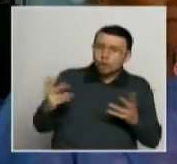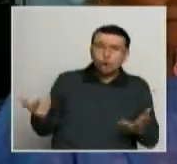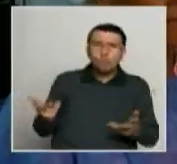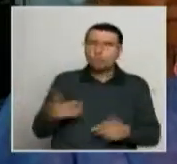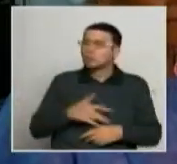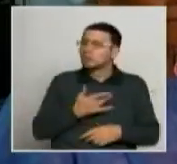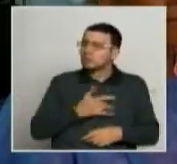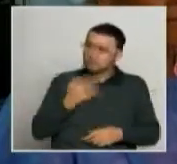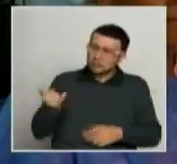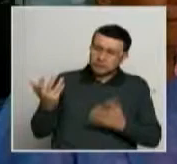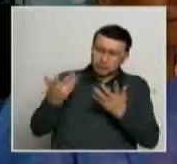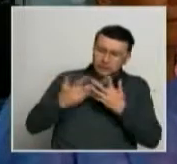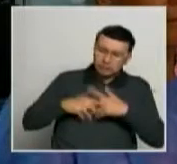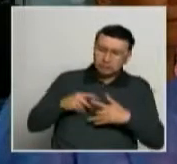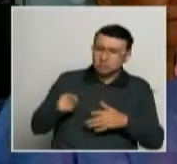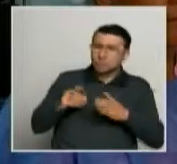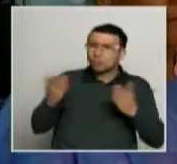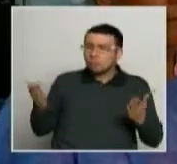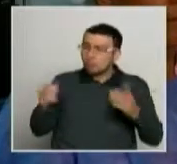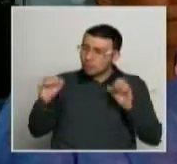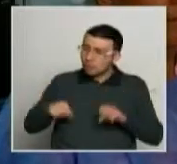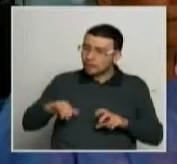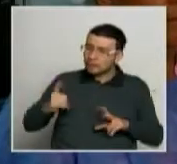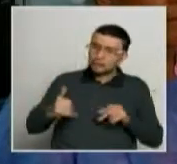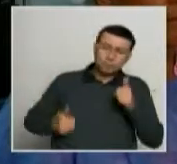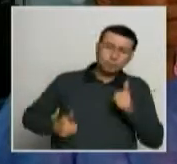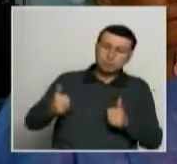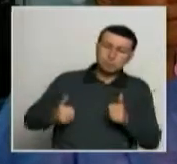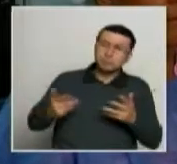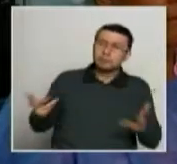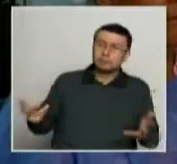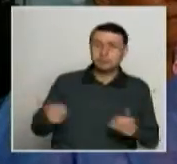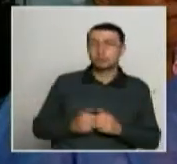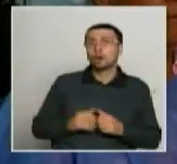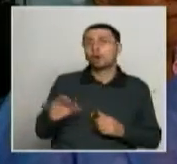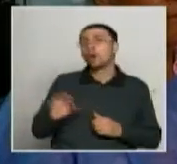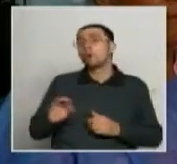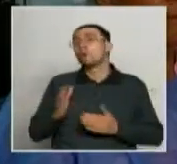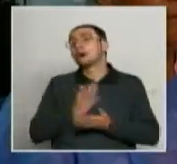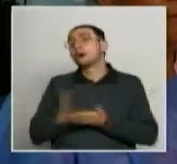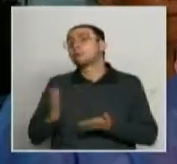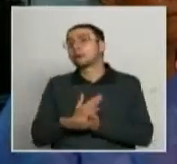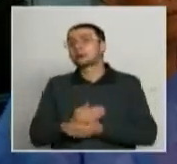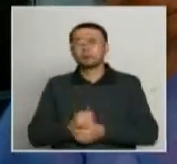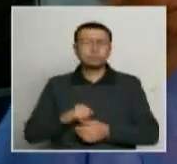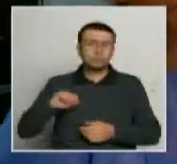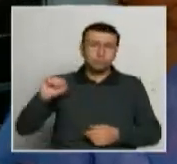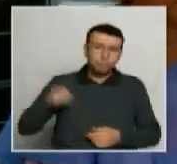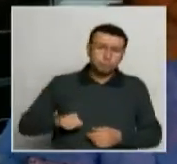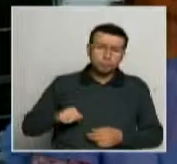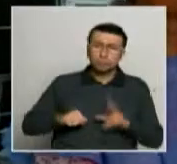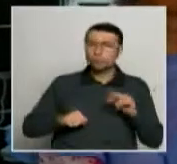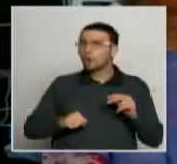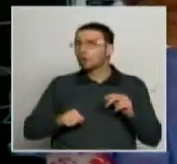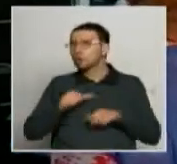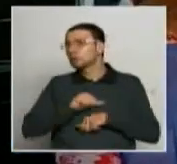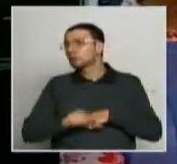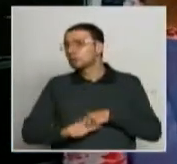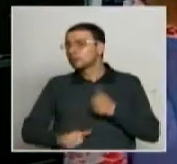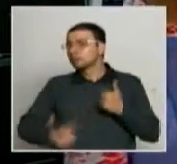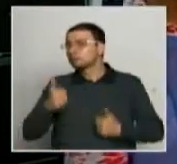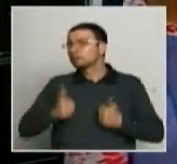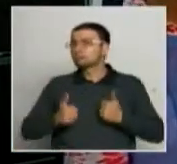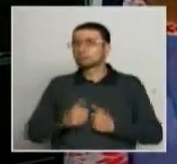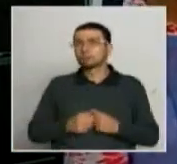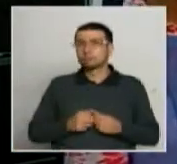venoso y si realmente se puede o no inyectar. O en otros casos, si se puede o no hacer cirugía.